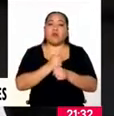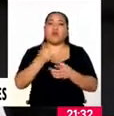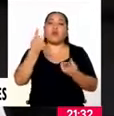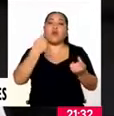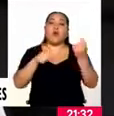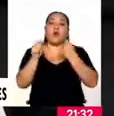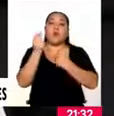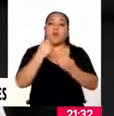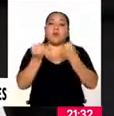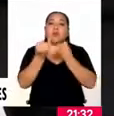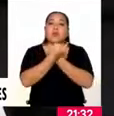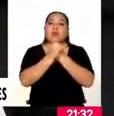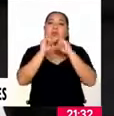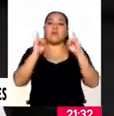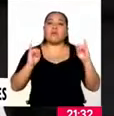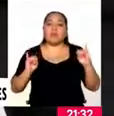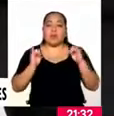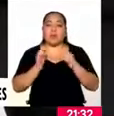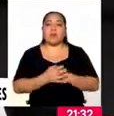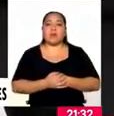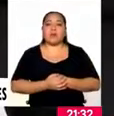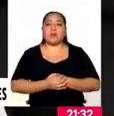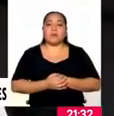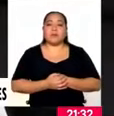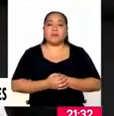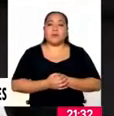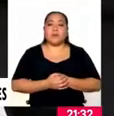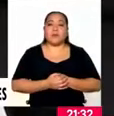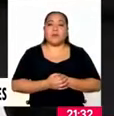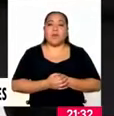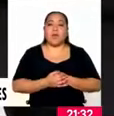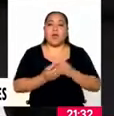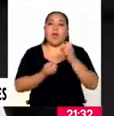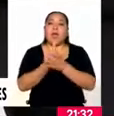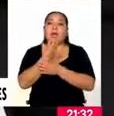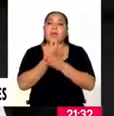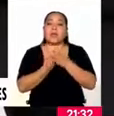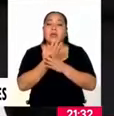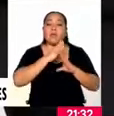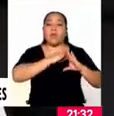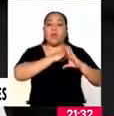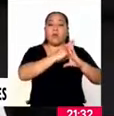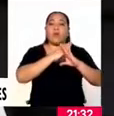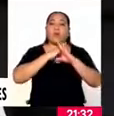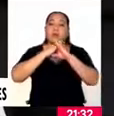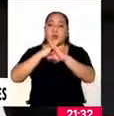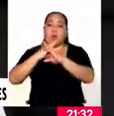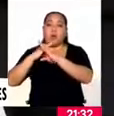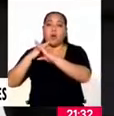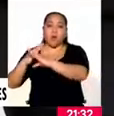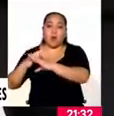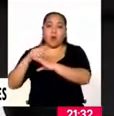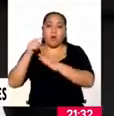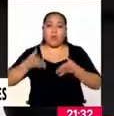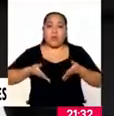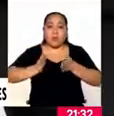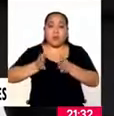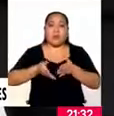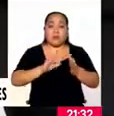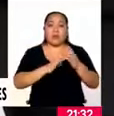comercios independientes. Y en Arequipa, debido al bloqueo de vías, las actividades fueron